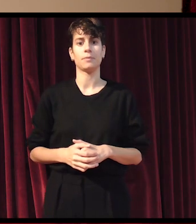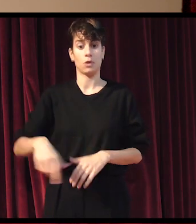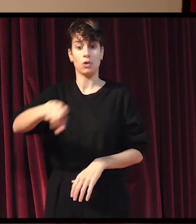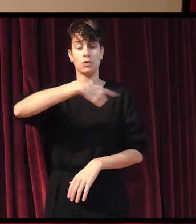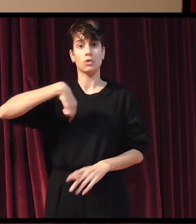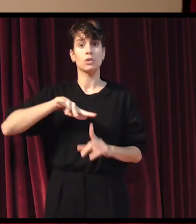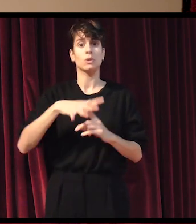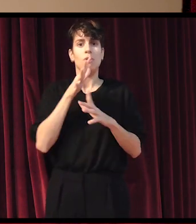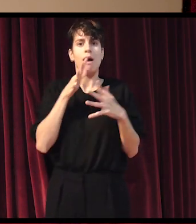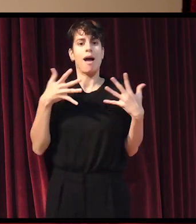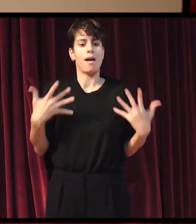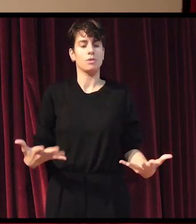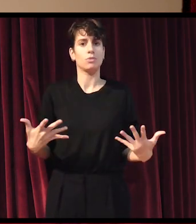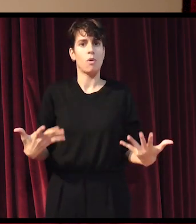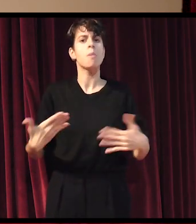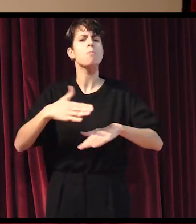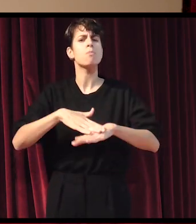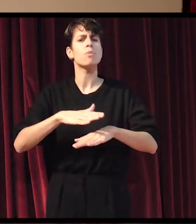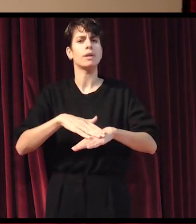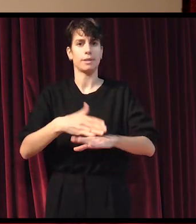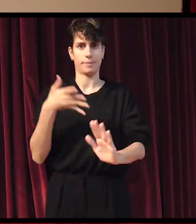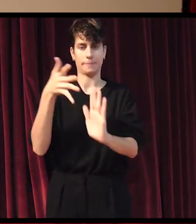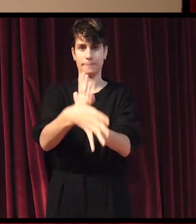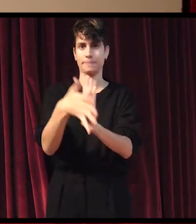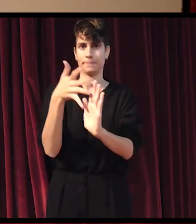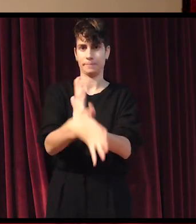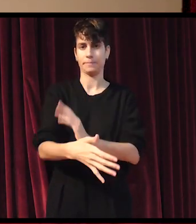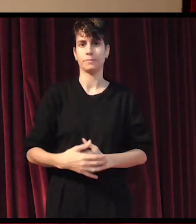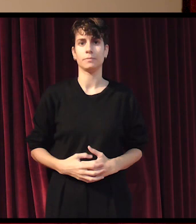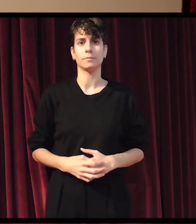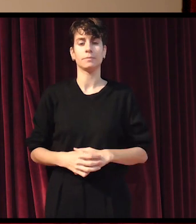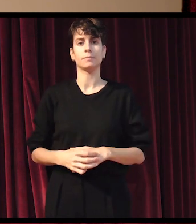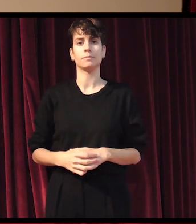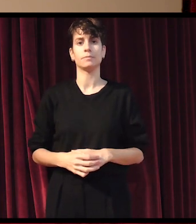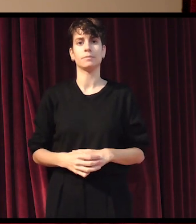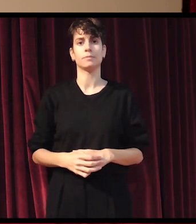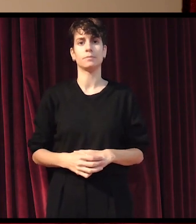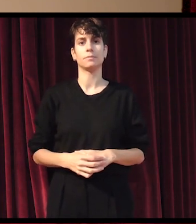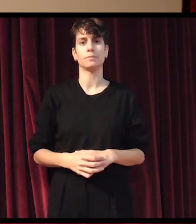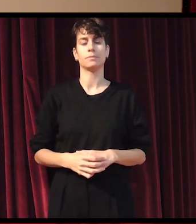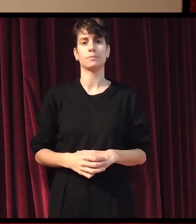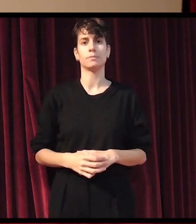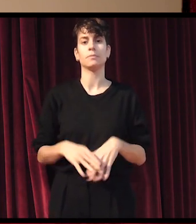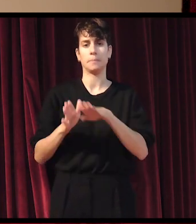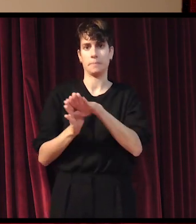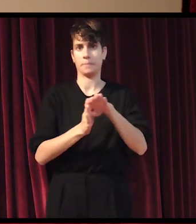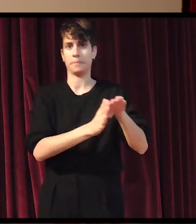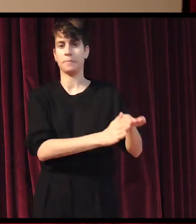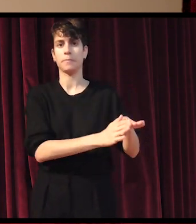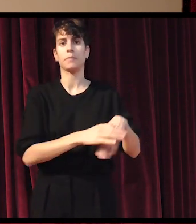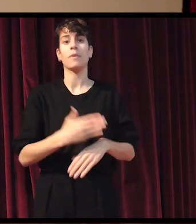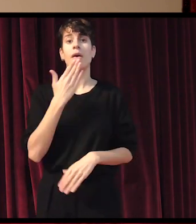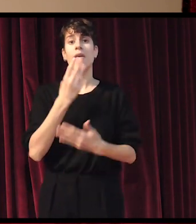marco ahora mismo, ¿no? Pero también me gustaría contextualizar brevemente por qué hay tantos menores de